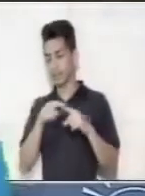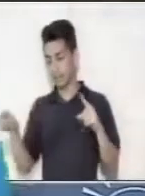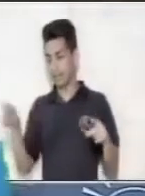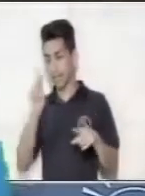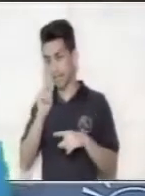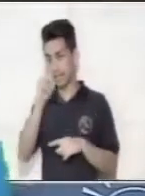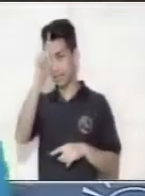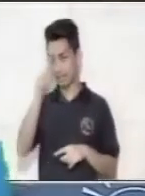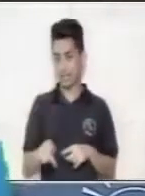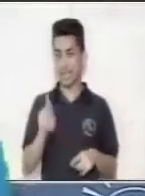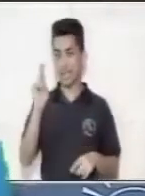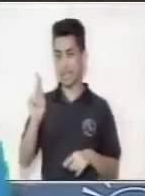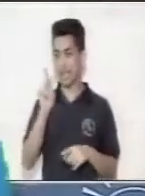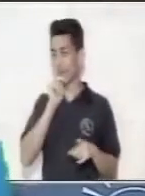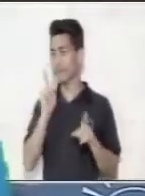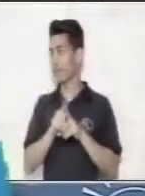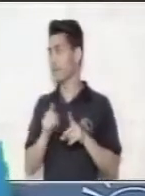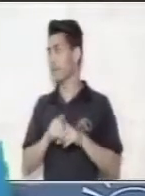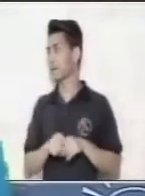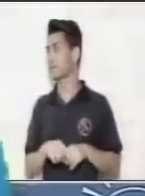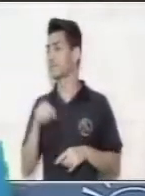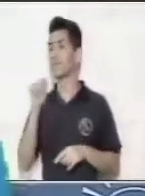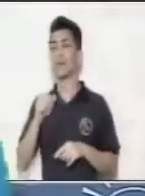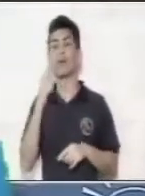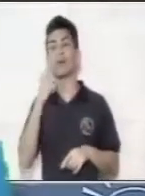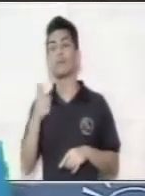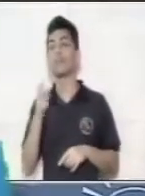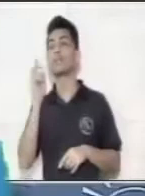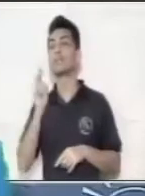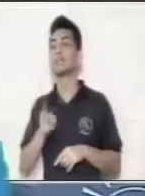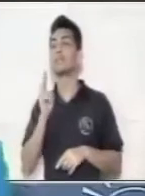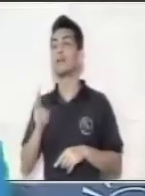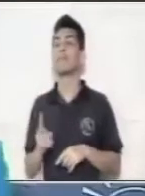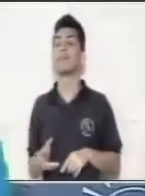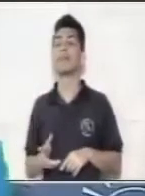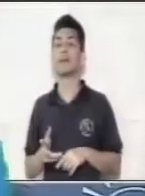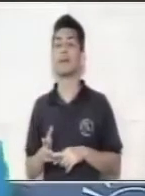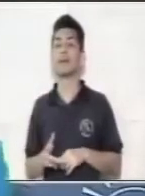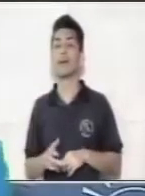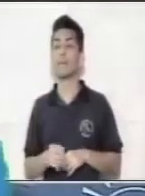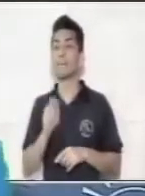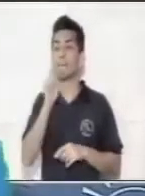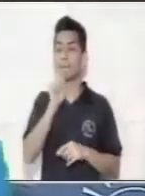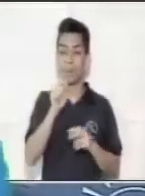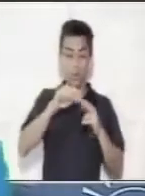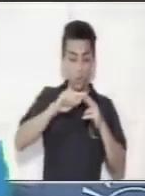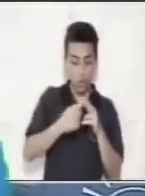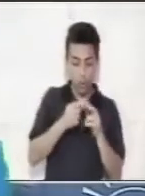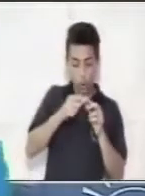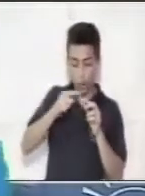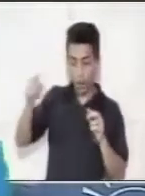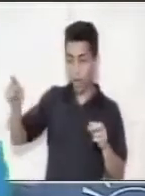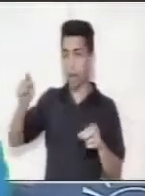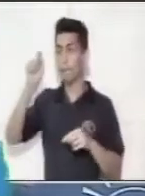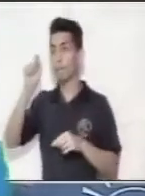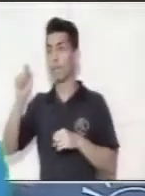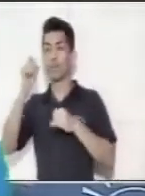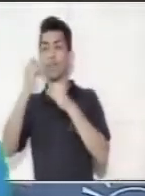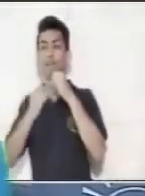Y. Vamos a observar siempre, gracias, punto de origen,